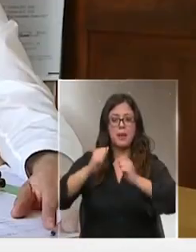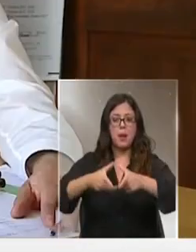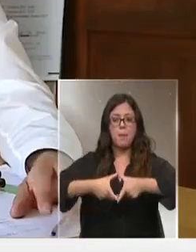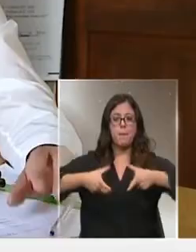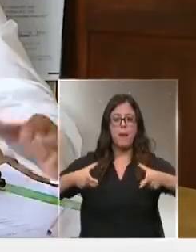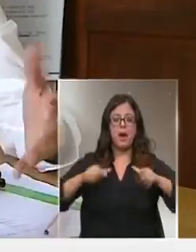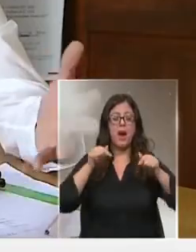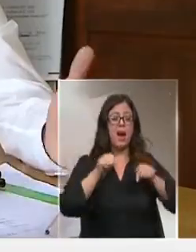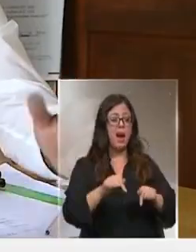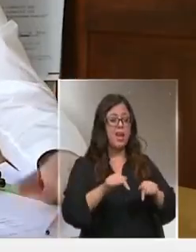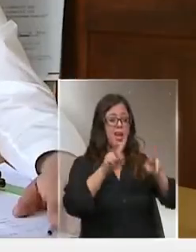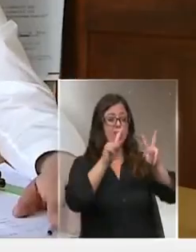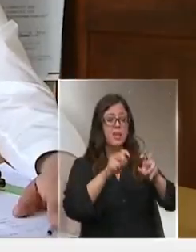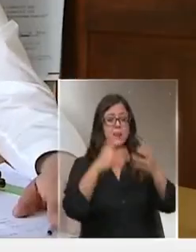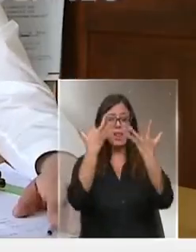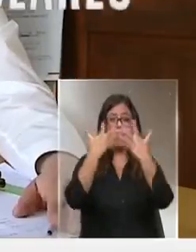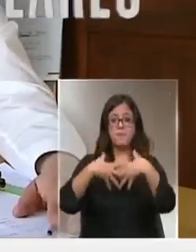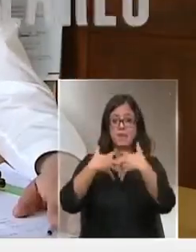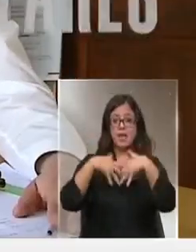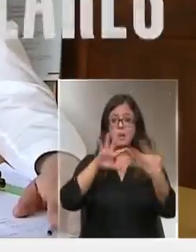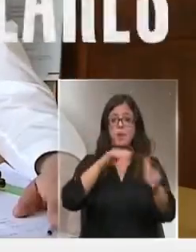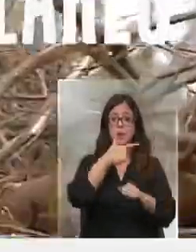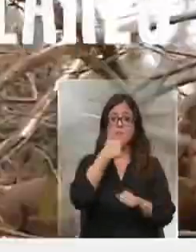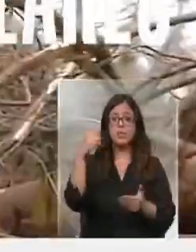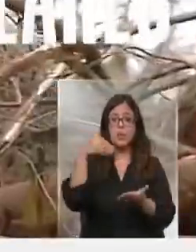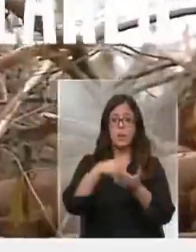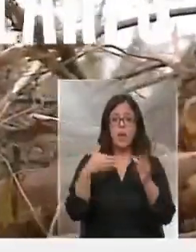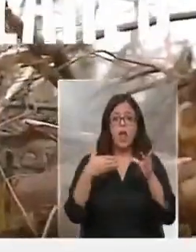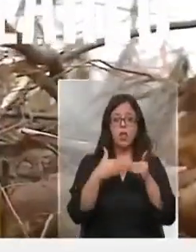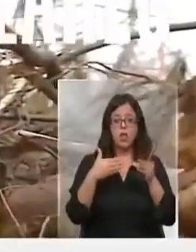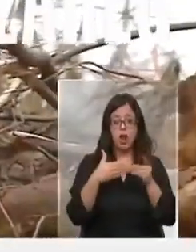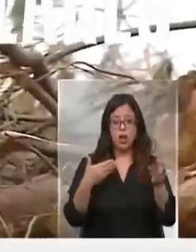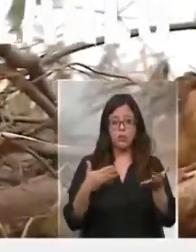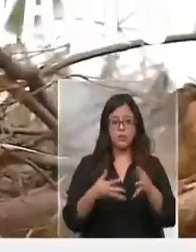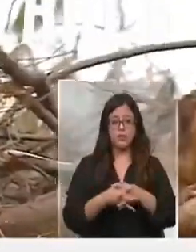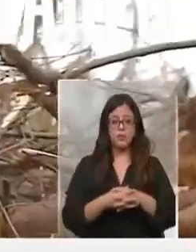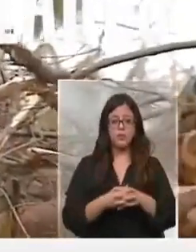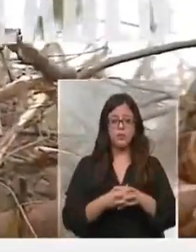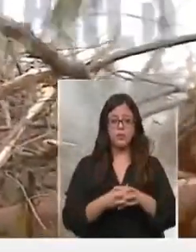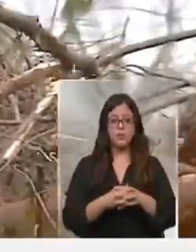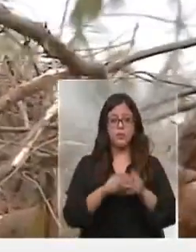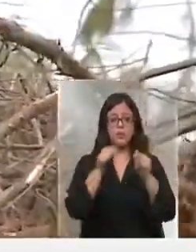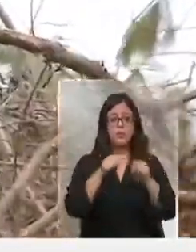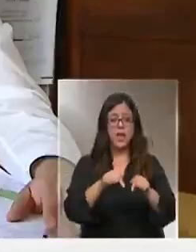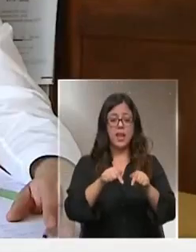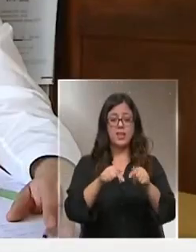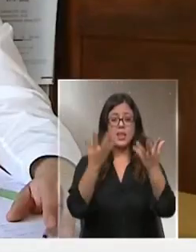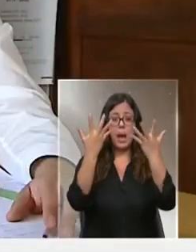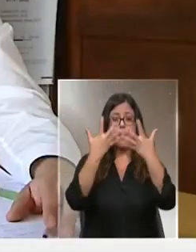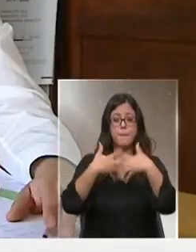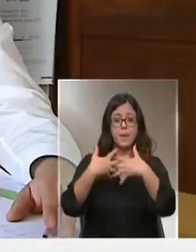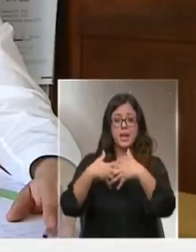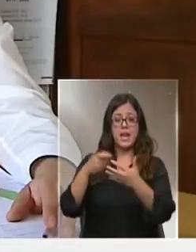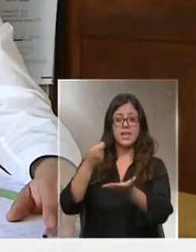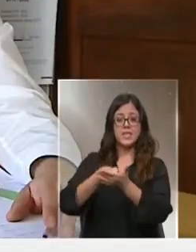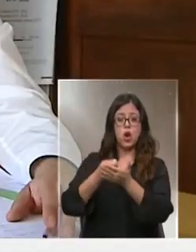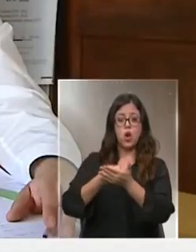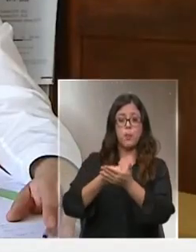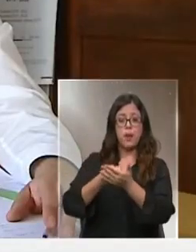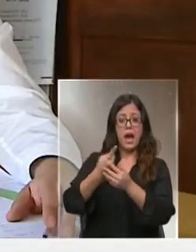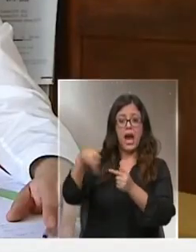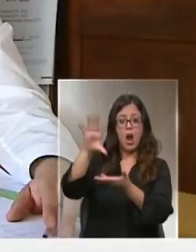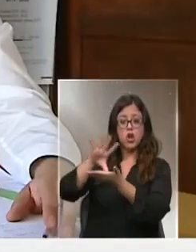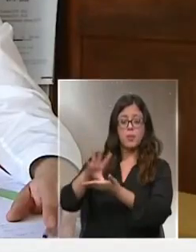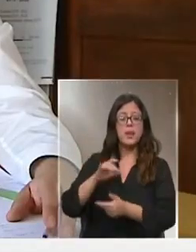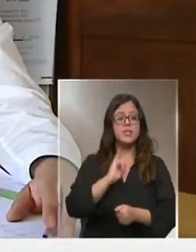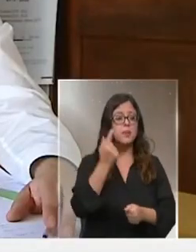El costo que tiene esa máquina ronda los 700 mil dólares. ¿Estas máquinas se importan todas, la mayoría? Claro, todas